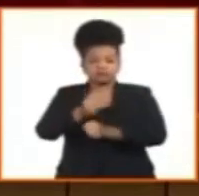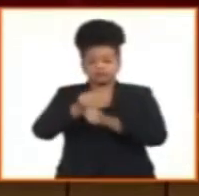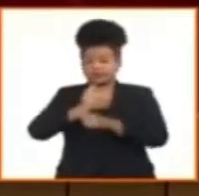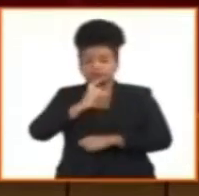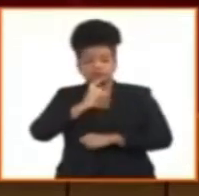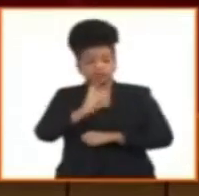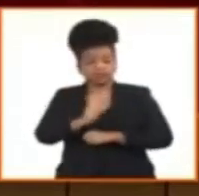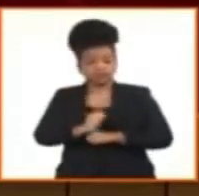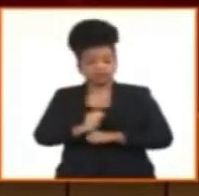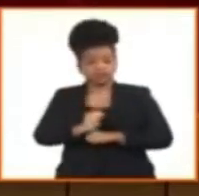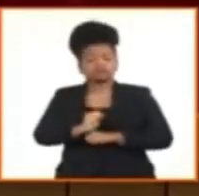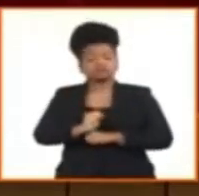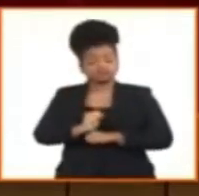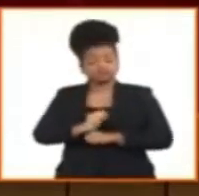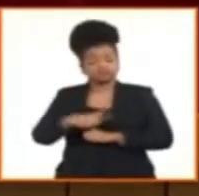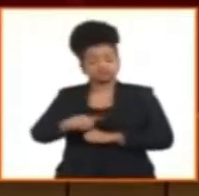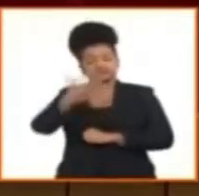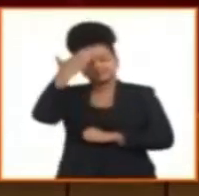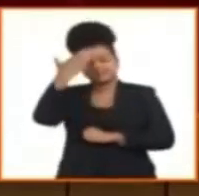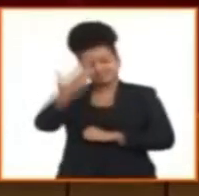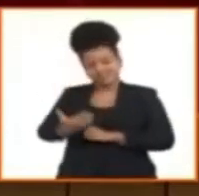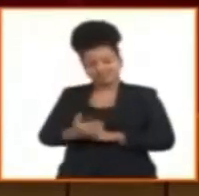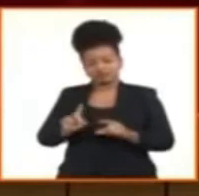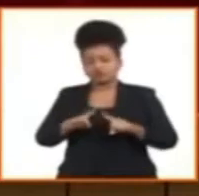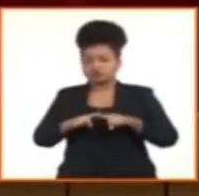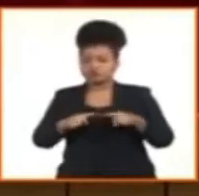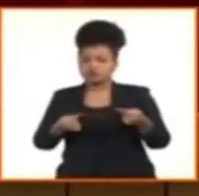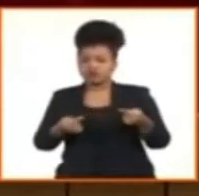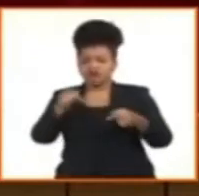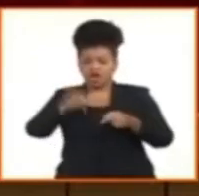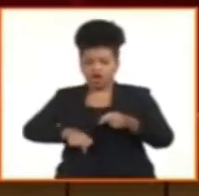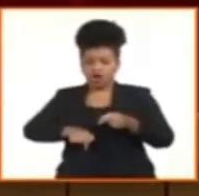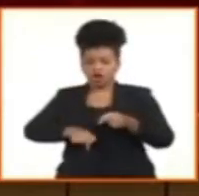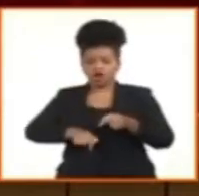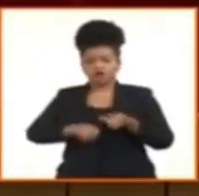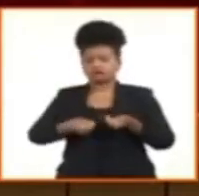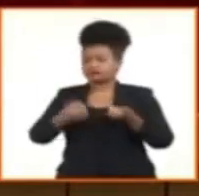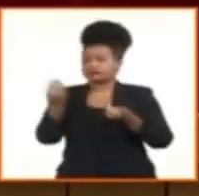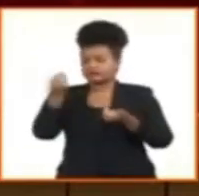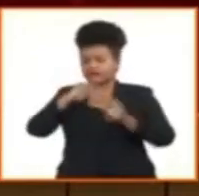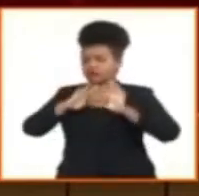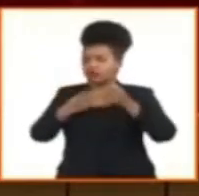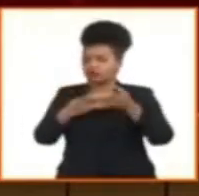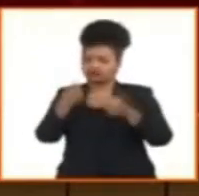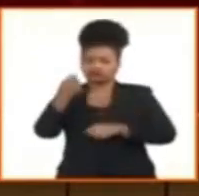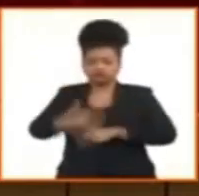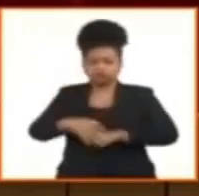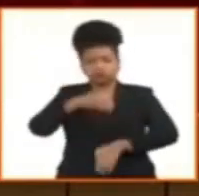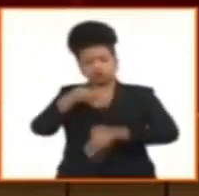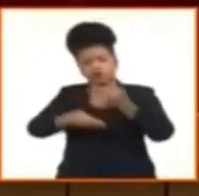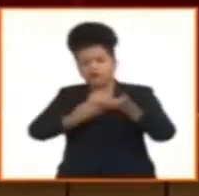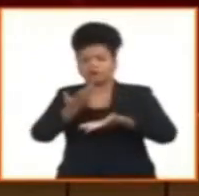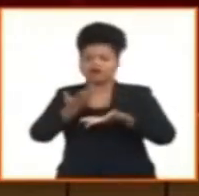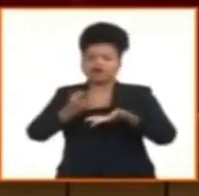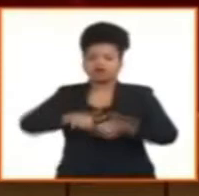Lo agradecemos sinceramente porque la inflación galopante, la crisis de las aerolíneas y las condiciones en las que